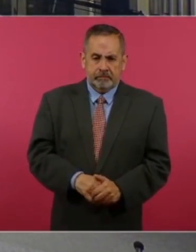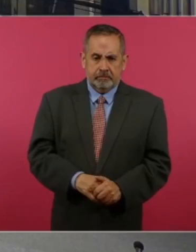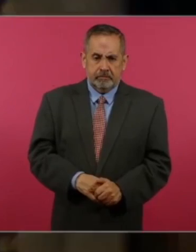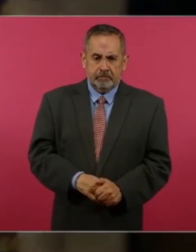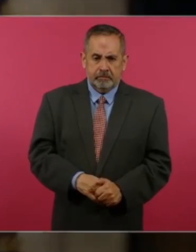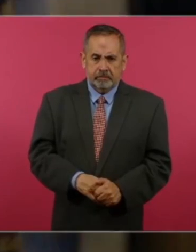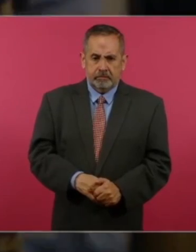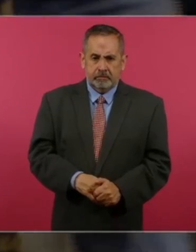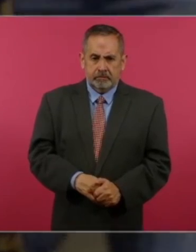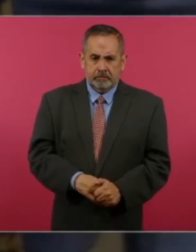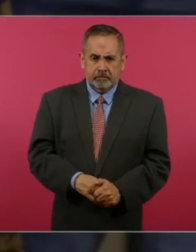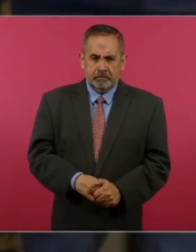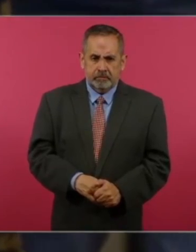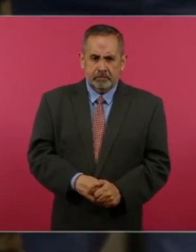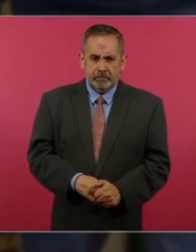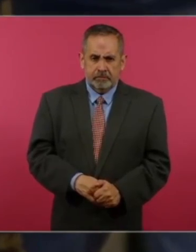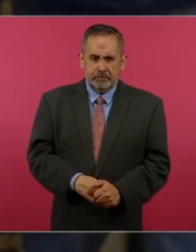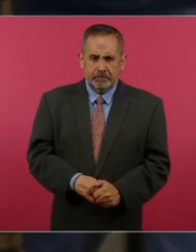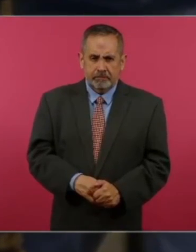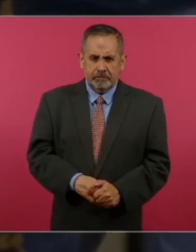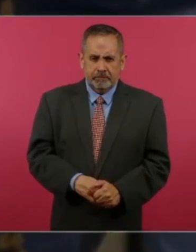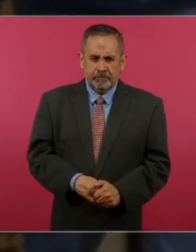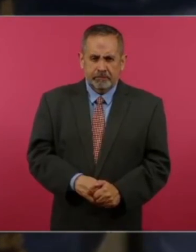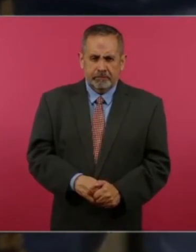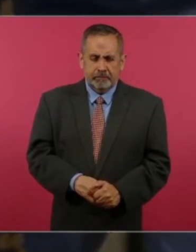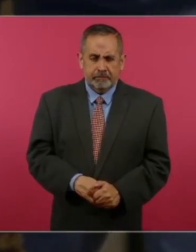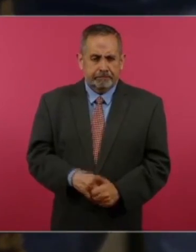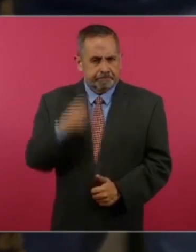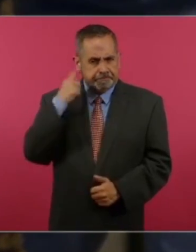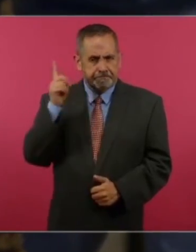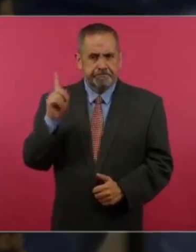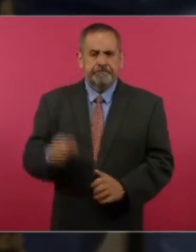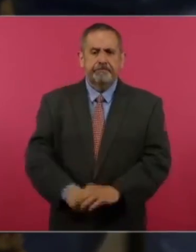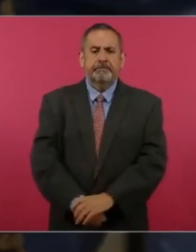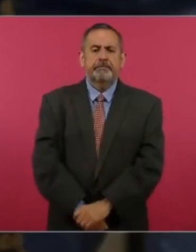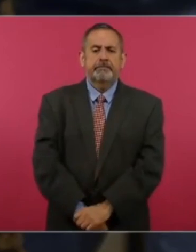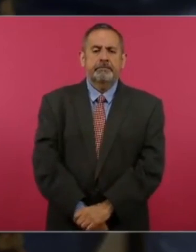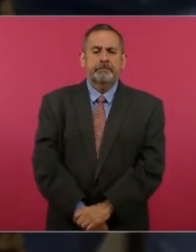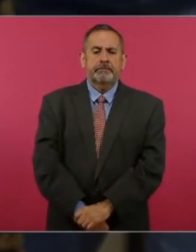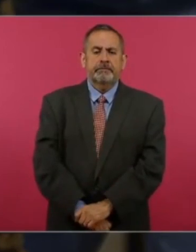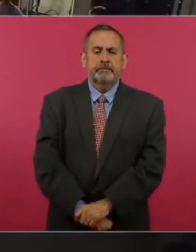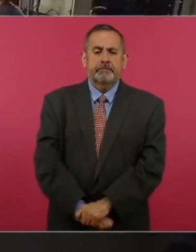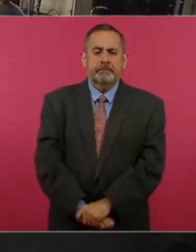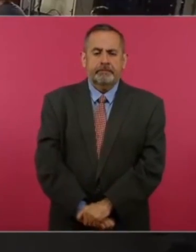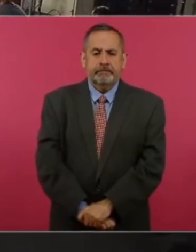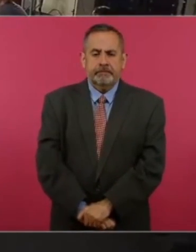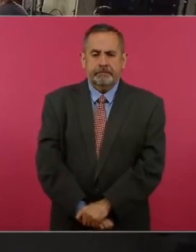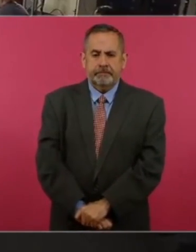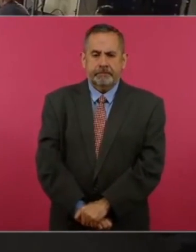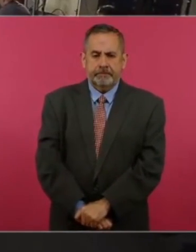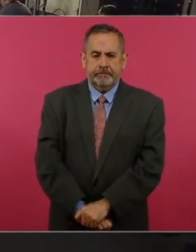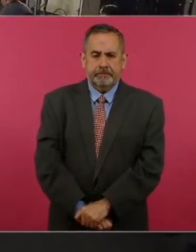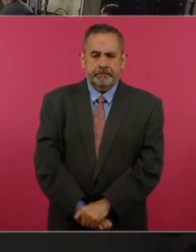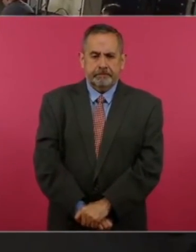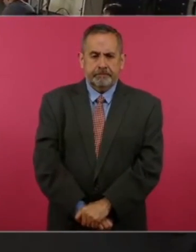2021 y ahí sí incrementa 0.1%. Y el que presentó usted es de 2022 a 2000. Sí.